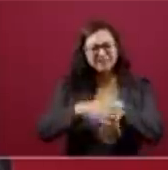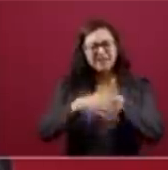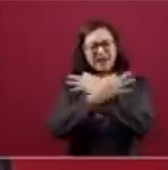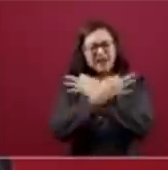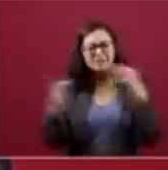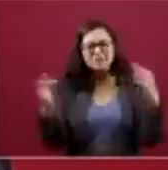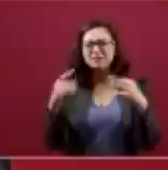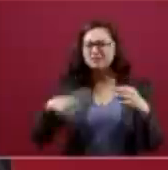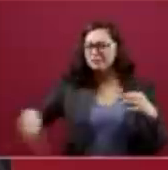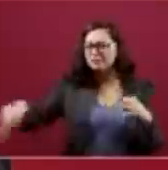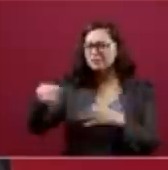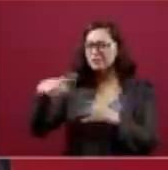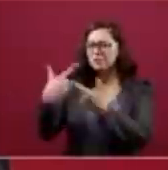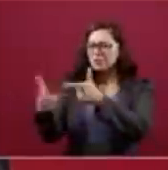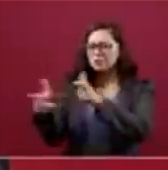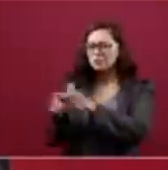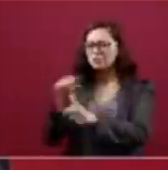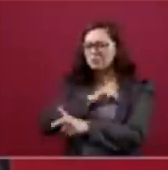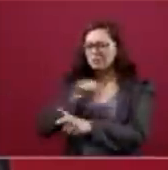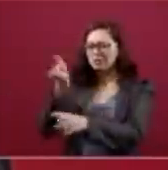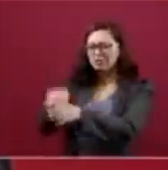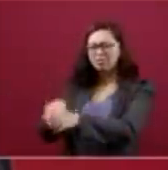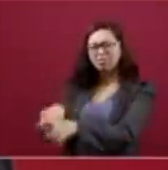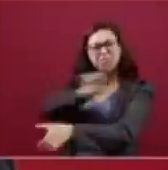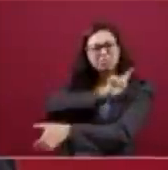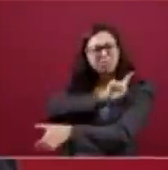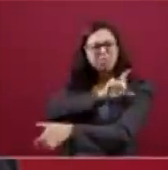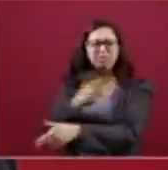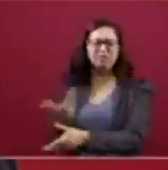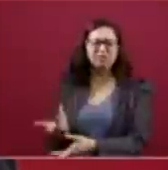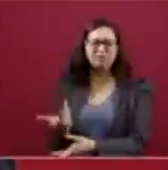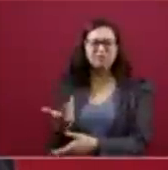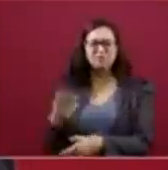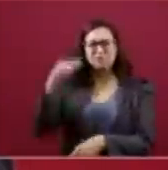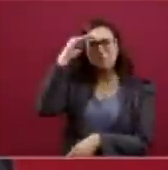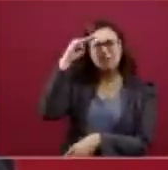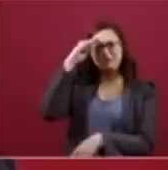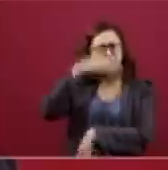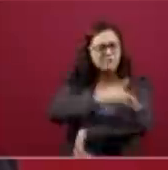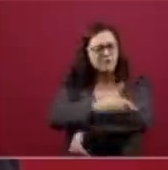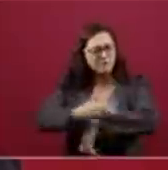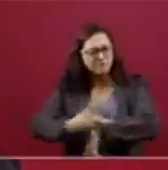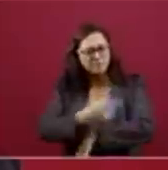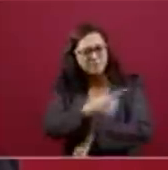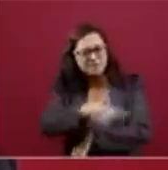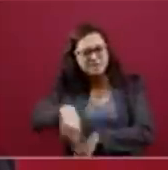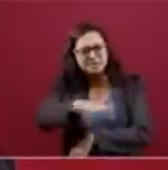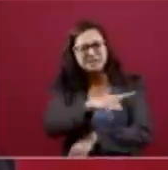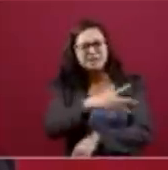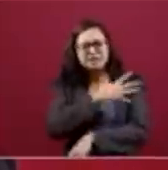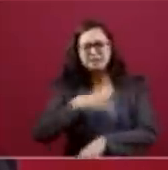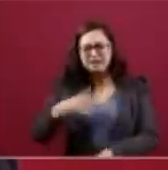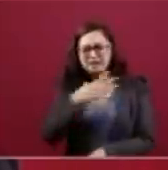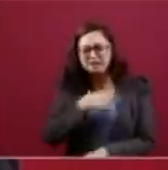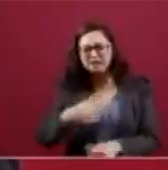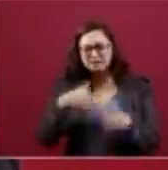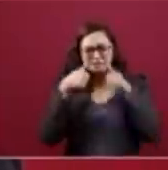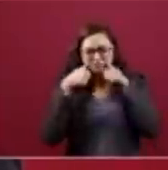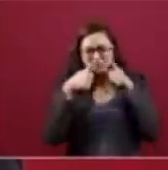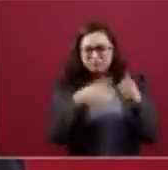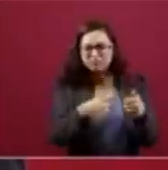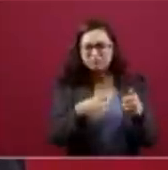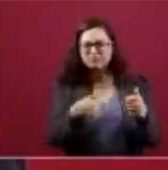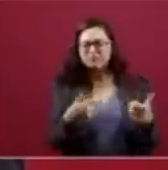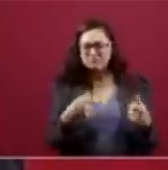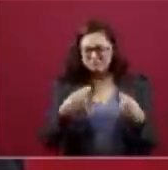las filas de la delincuencia, que piensen en sus familiares, que piensen en sus hijos, en